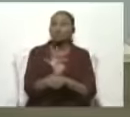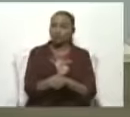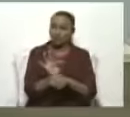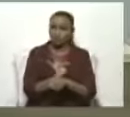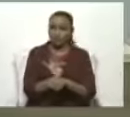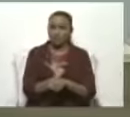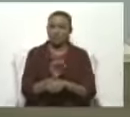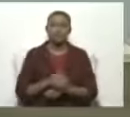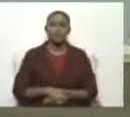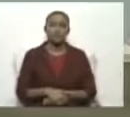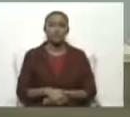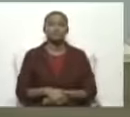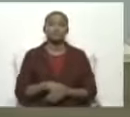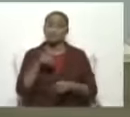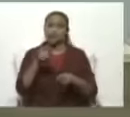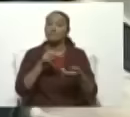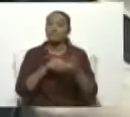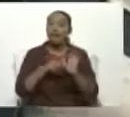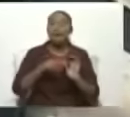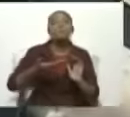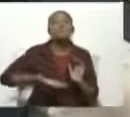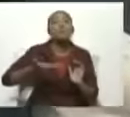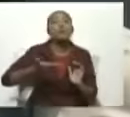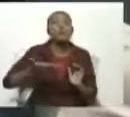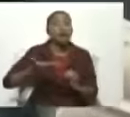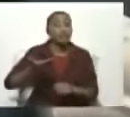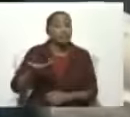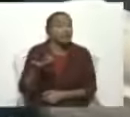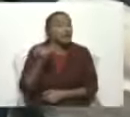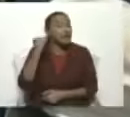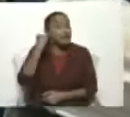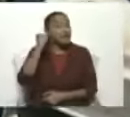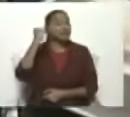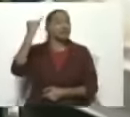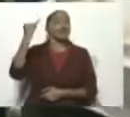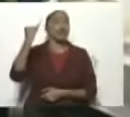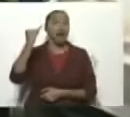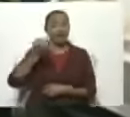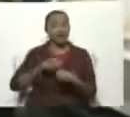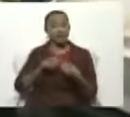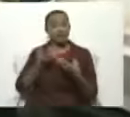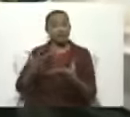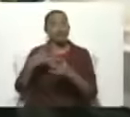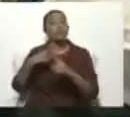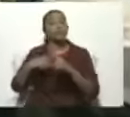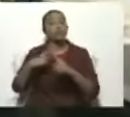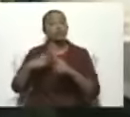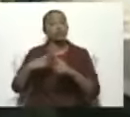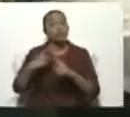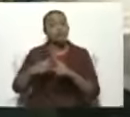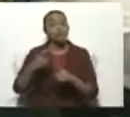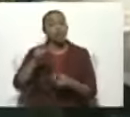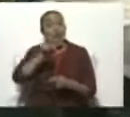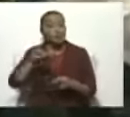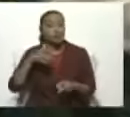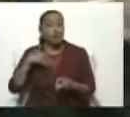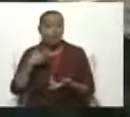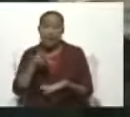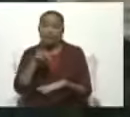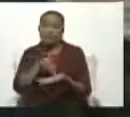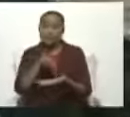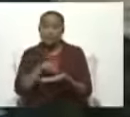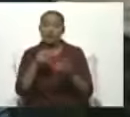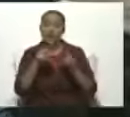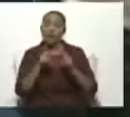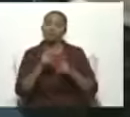es muy importante porque son iniciativas que refuerzan la participación. Y ya